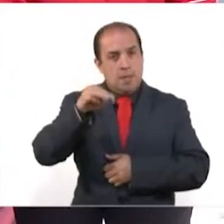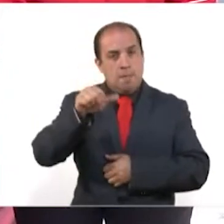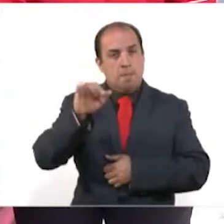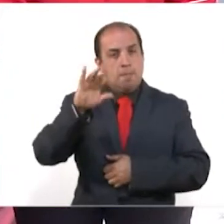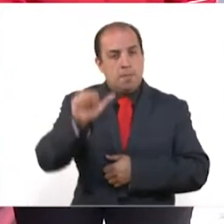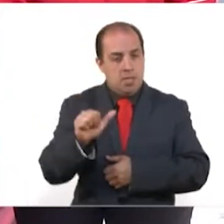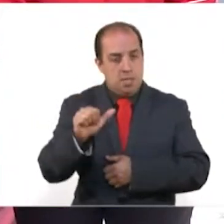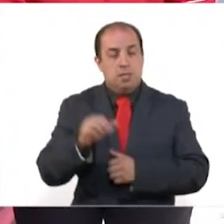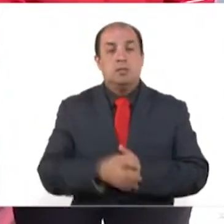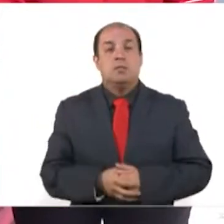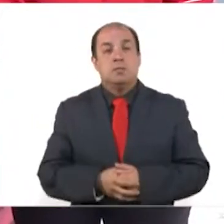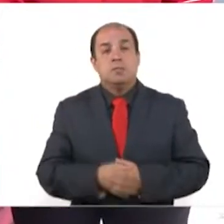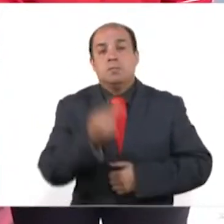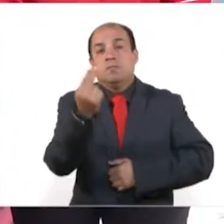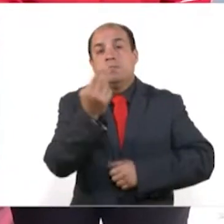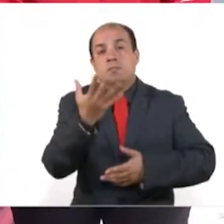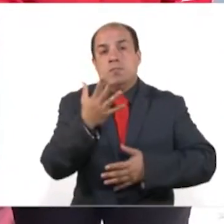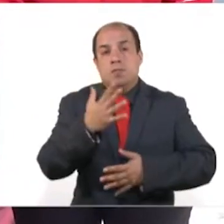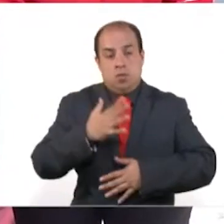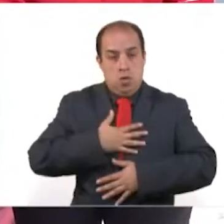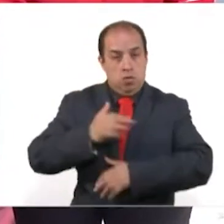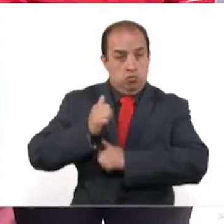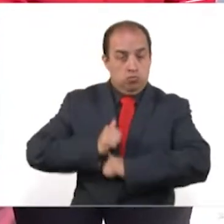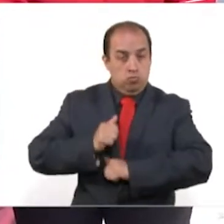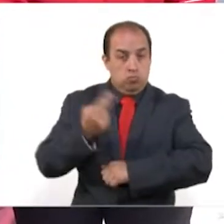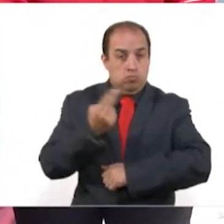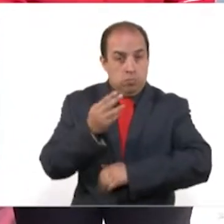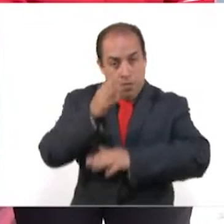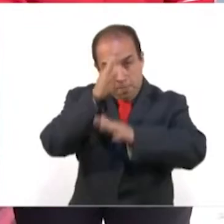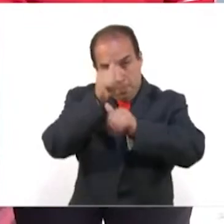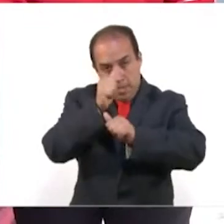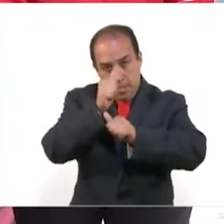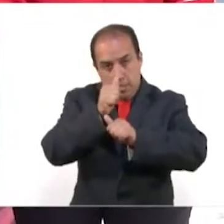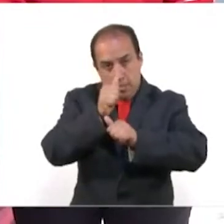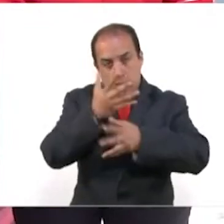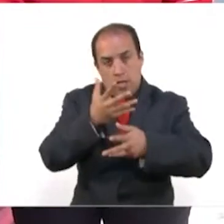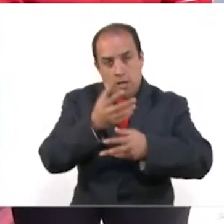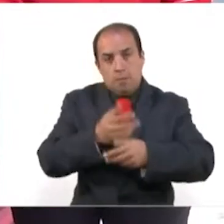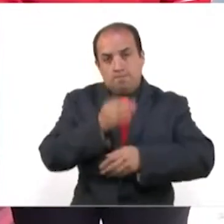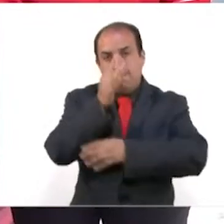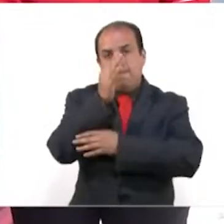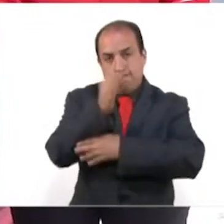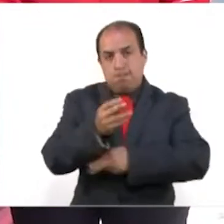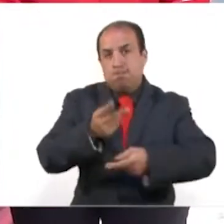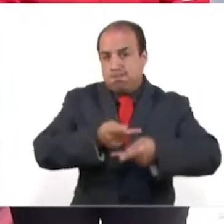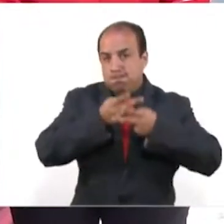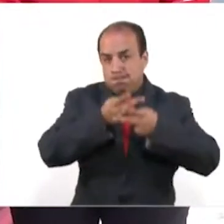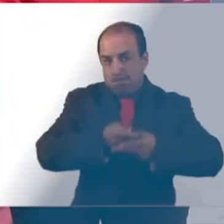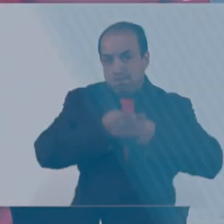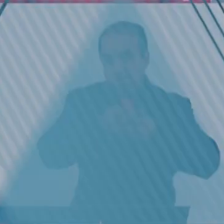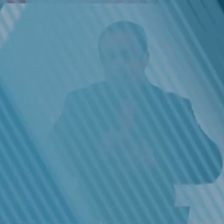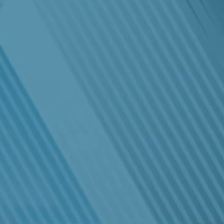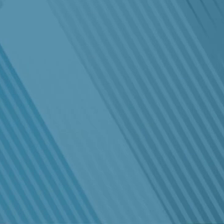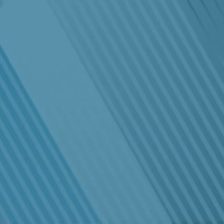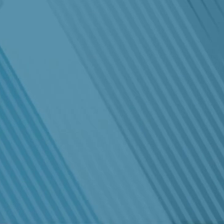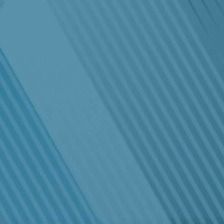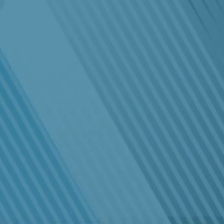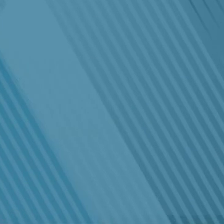Entonces, pues hay que ser, como autoridad hay que aprender también a ser pues tolerante y